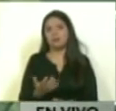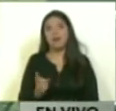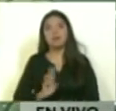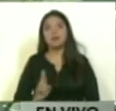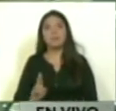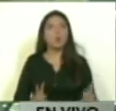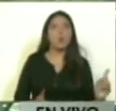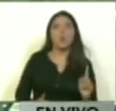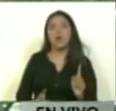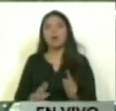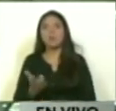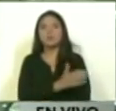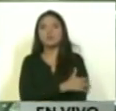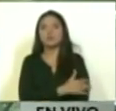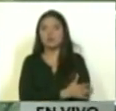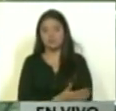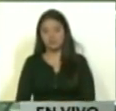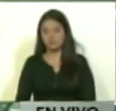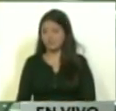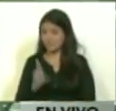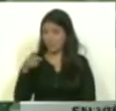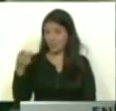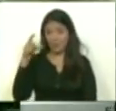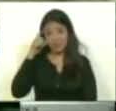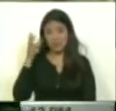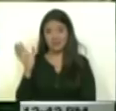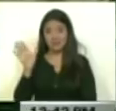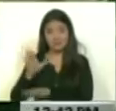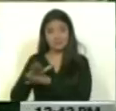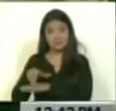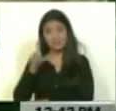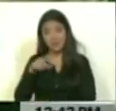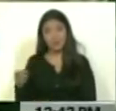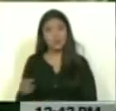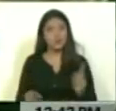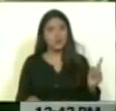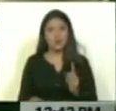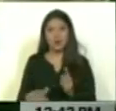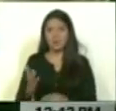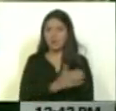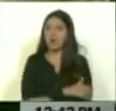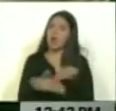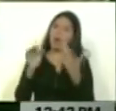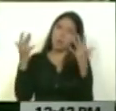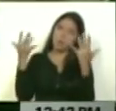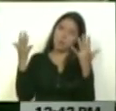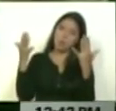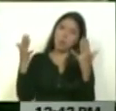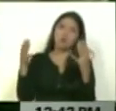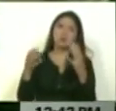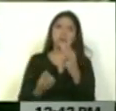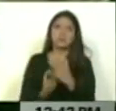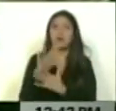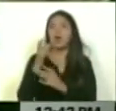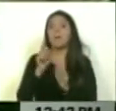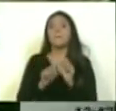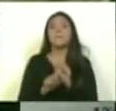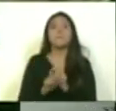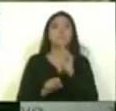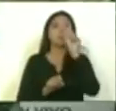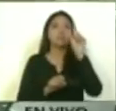derecha, ¿ah, Ernesto? Ahí mismo salió la derecha a aplaudir, a lanzar cohetes,